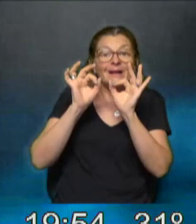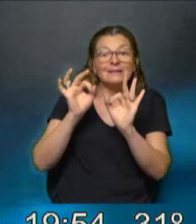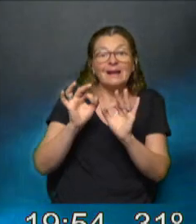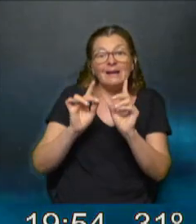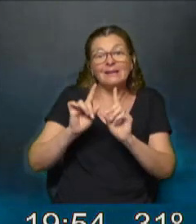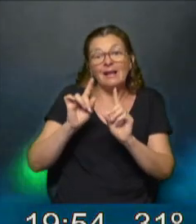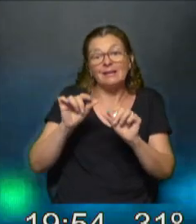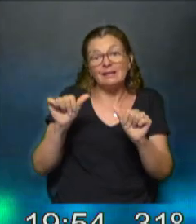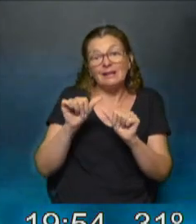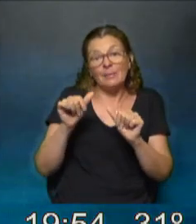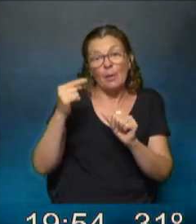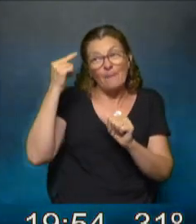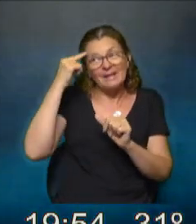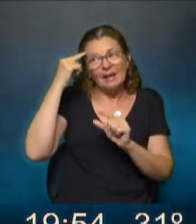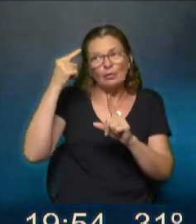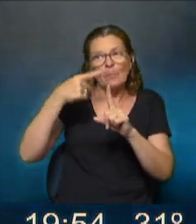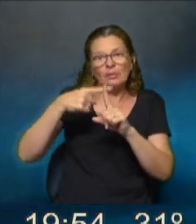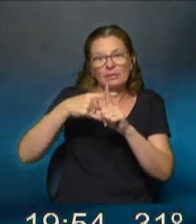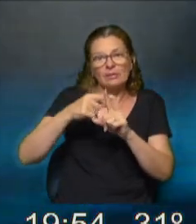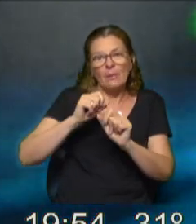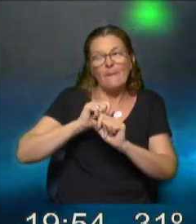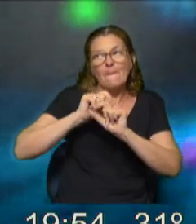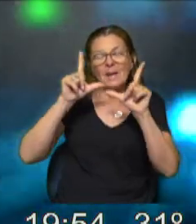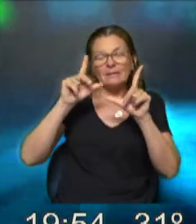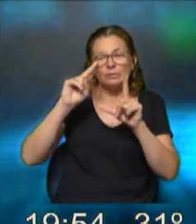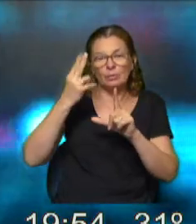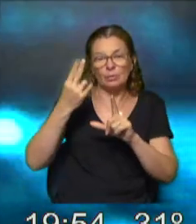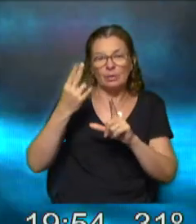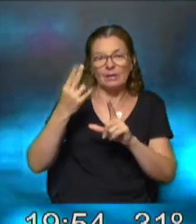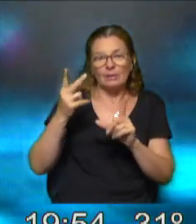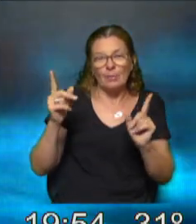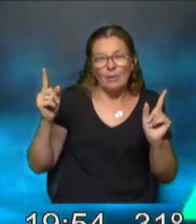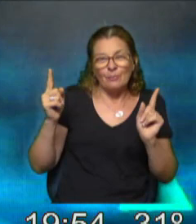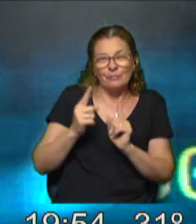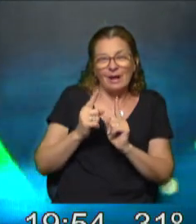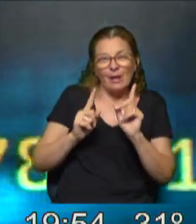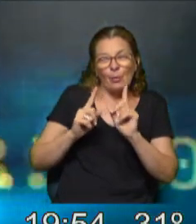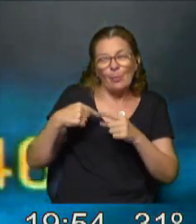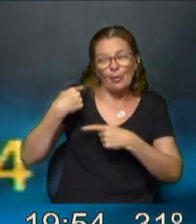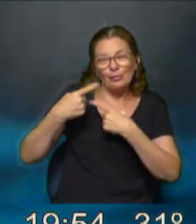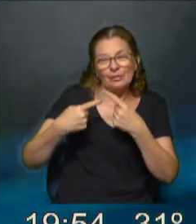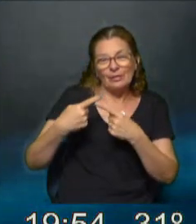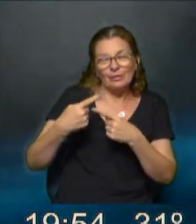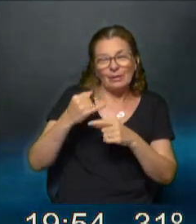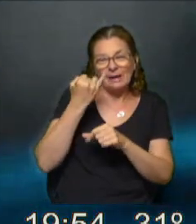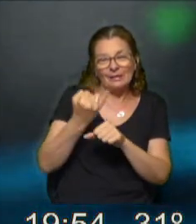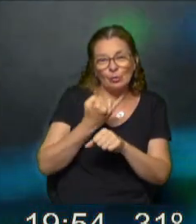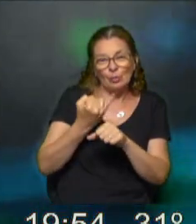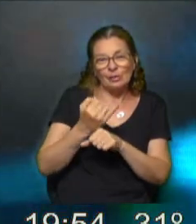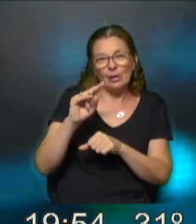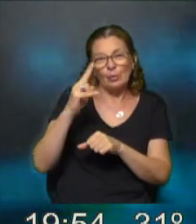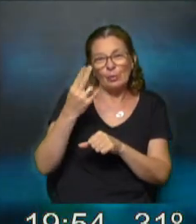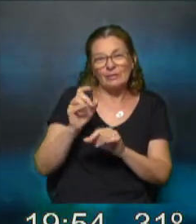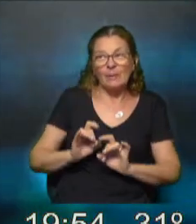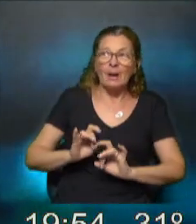ejercicio de loco optimismo pensar en el impacto en Uruguay podría llegar a simplificar alguno de los procesos que enfrentan las Industrias uruguayas para